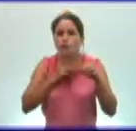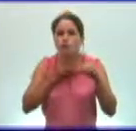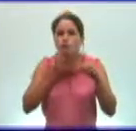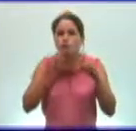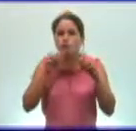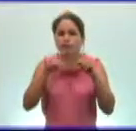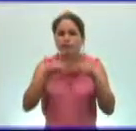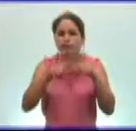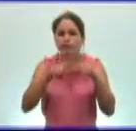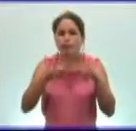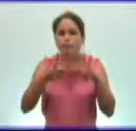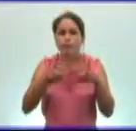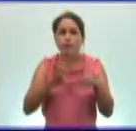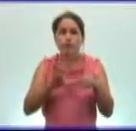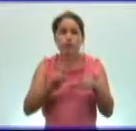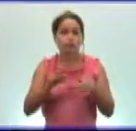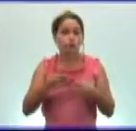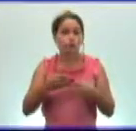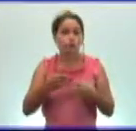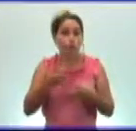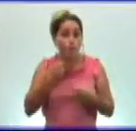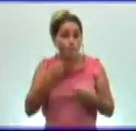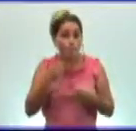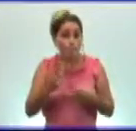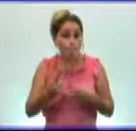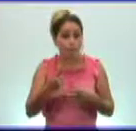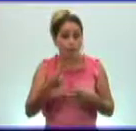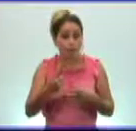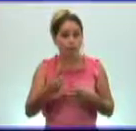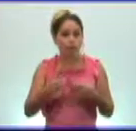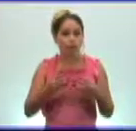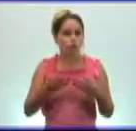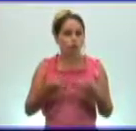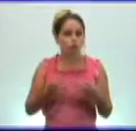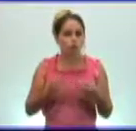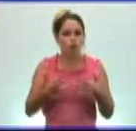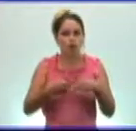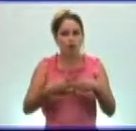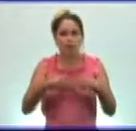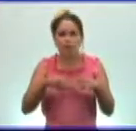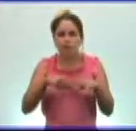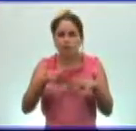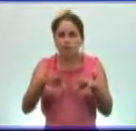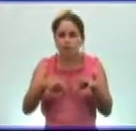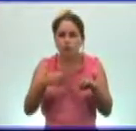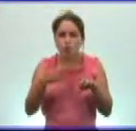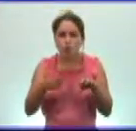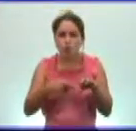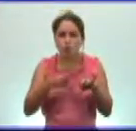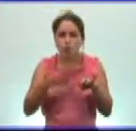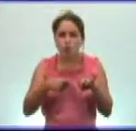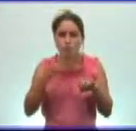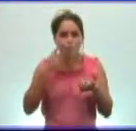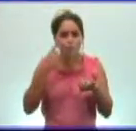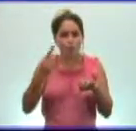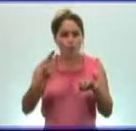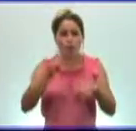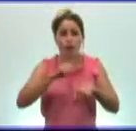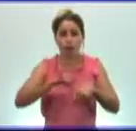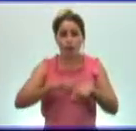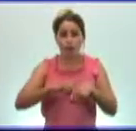porque estamos haciendo ver que estamos en presencia de una disolución. Por lo tanto, a la hora